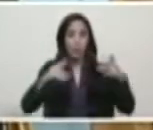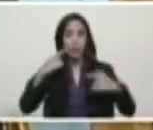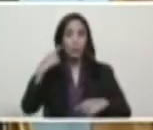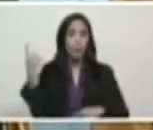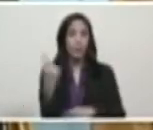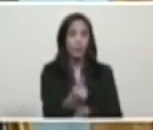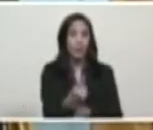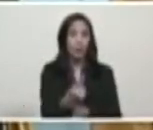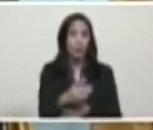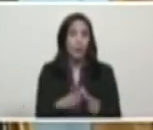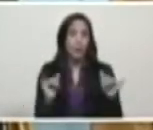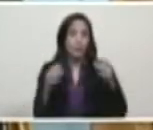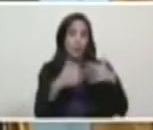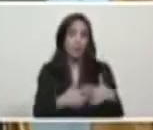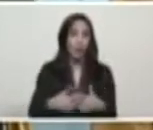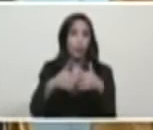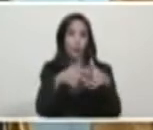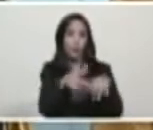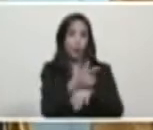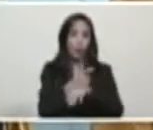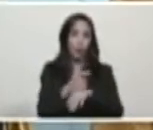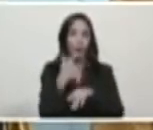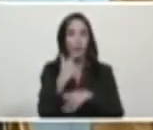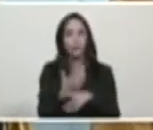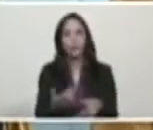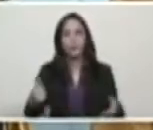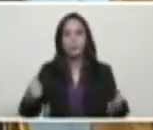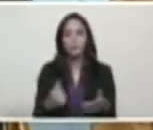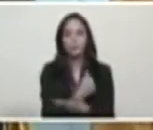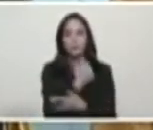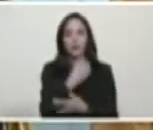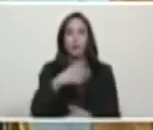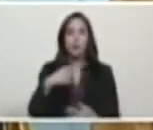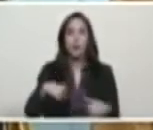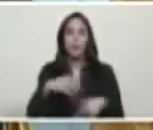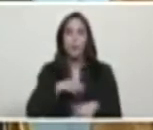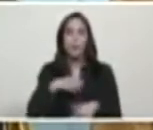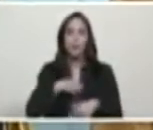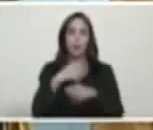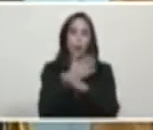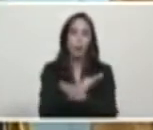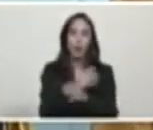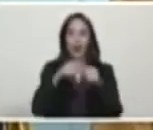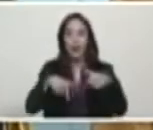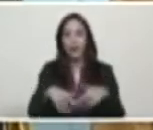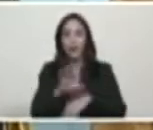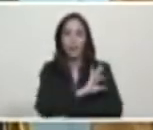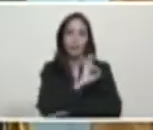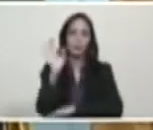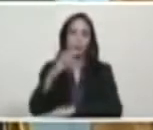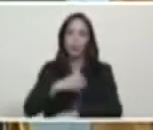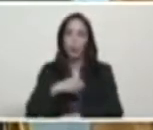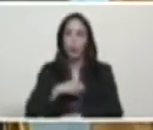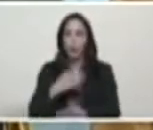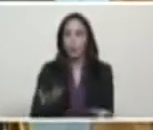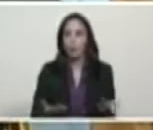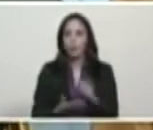grandes ligas y del gobierno de Estados Unidos, nos robaron la Serie del Caribe que estaba lista para ser en Barquisimeto.